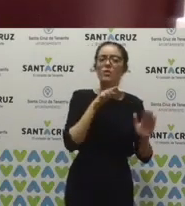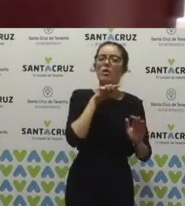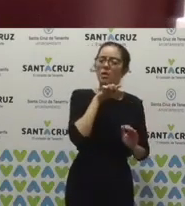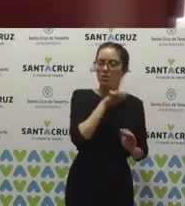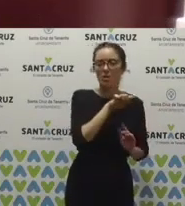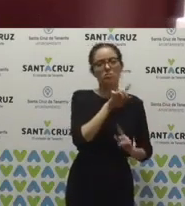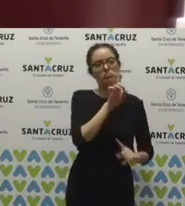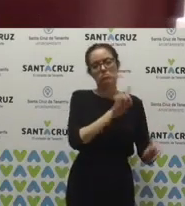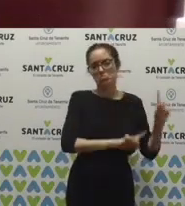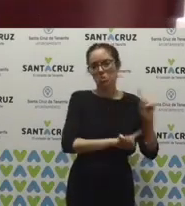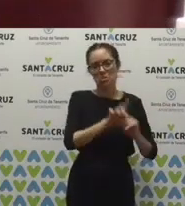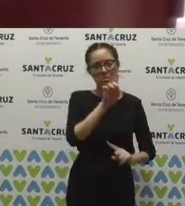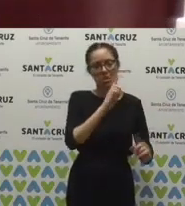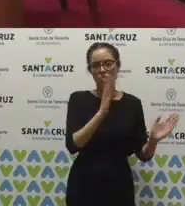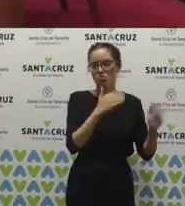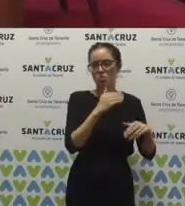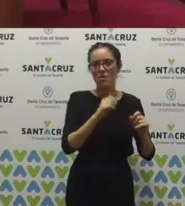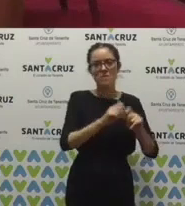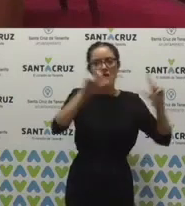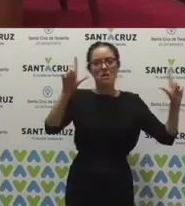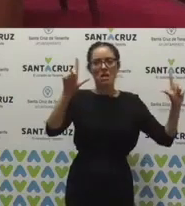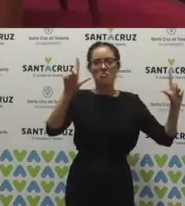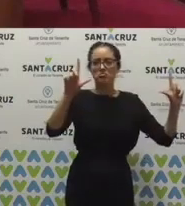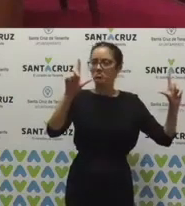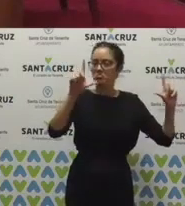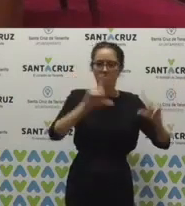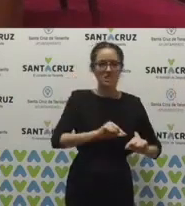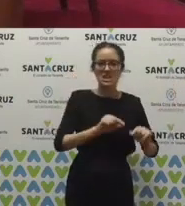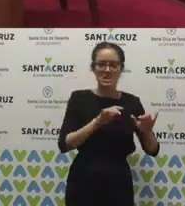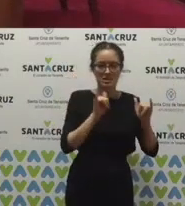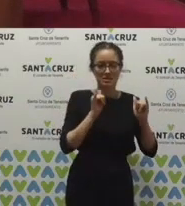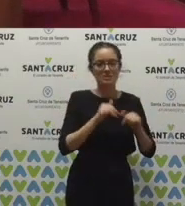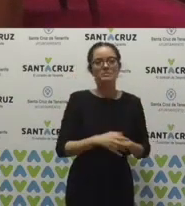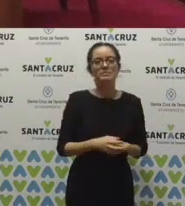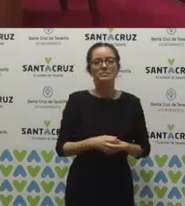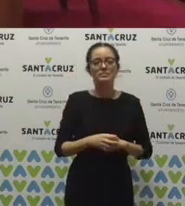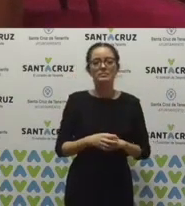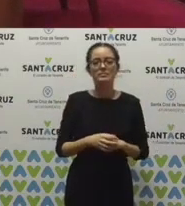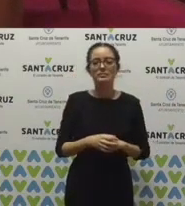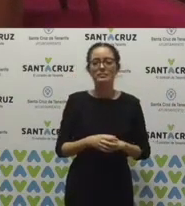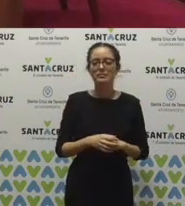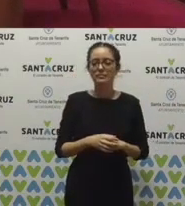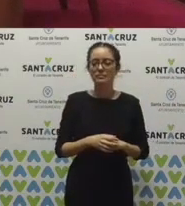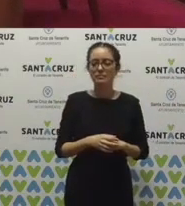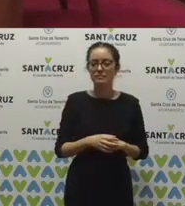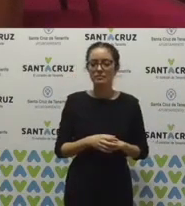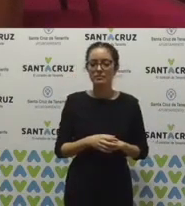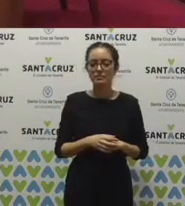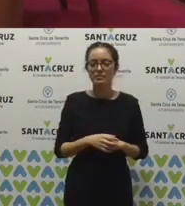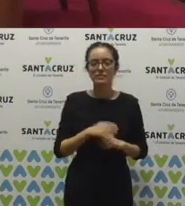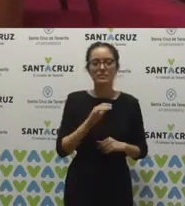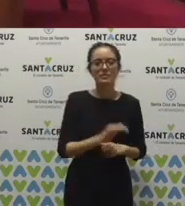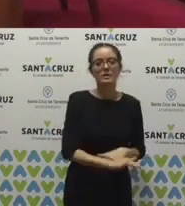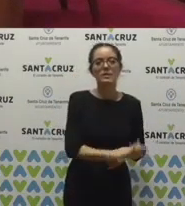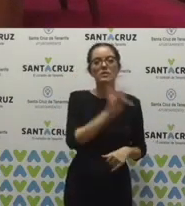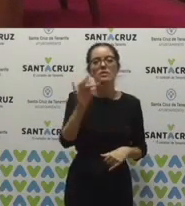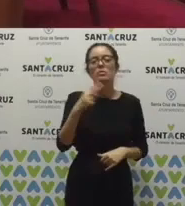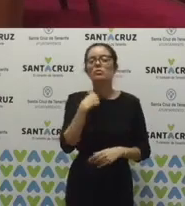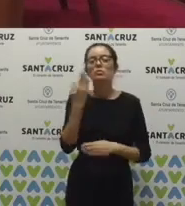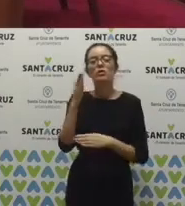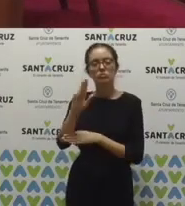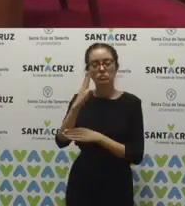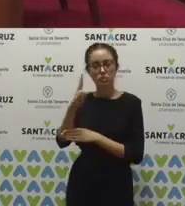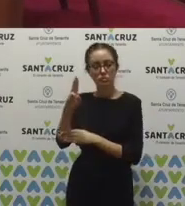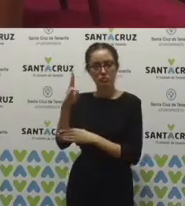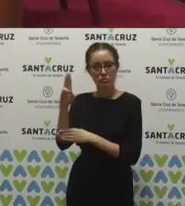otra ventana abierta las palabras el portavoz del partido popular